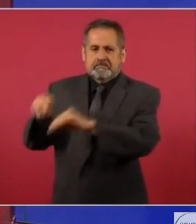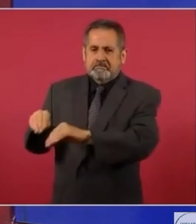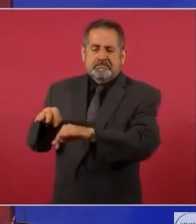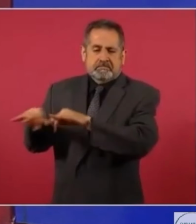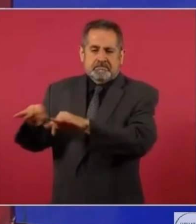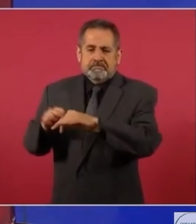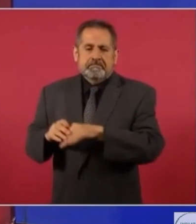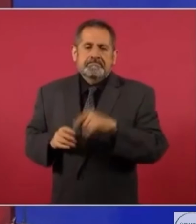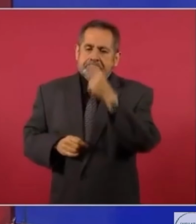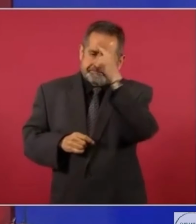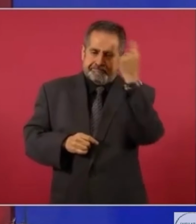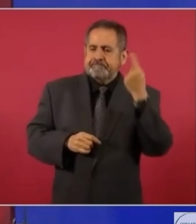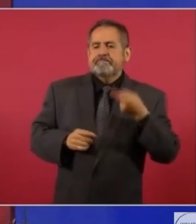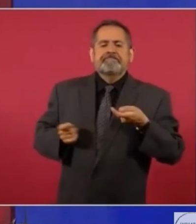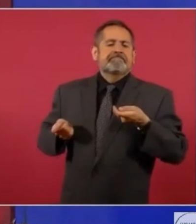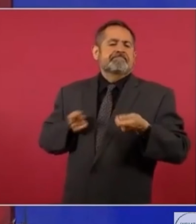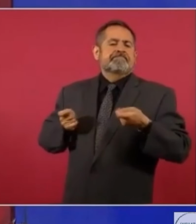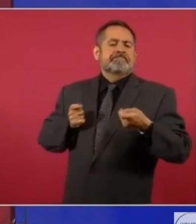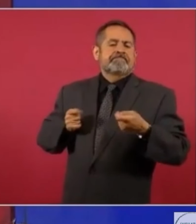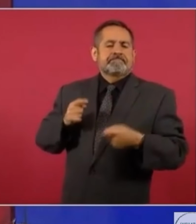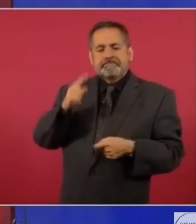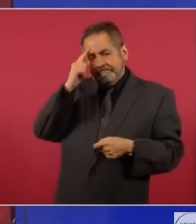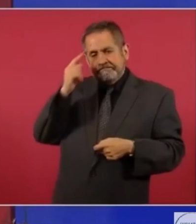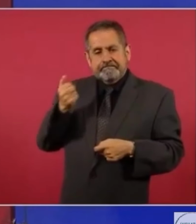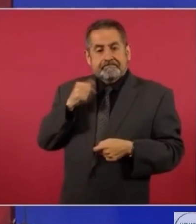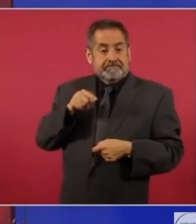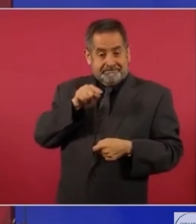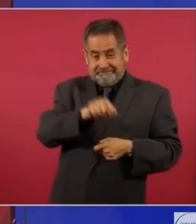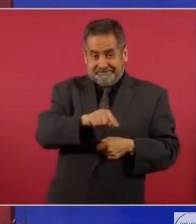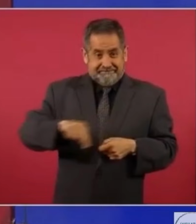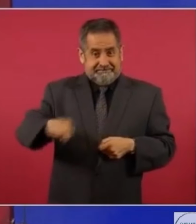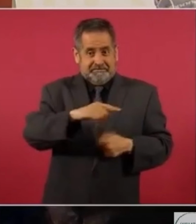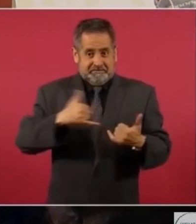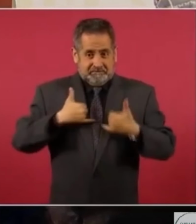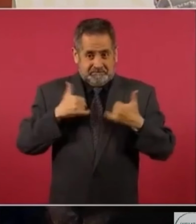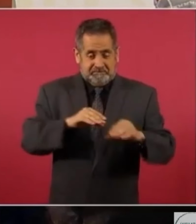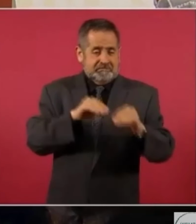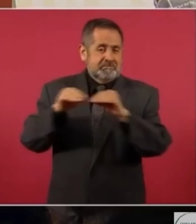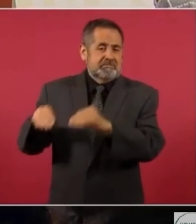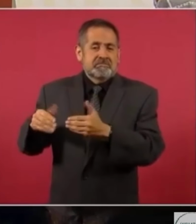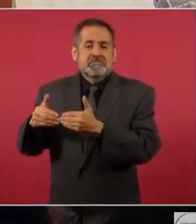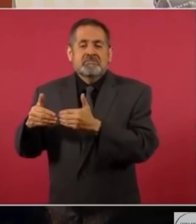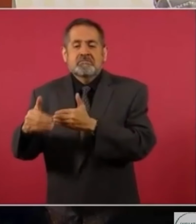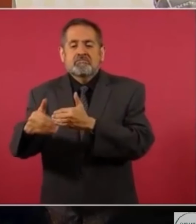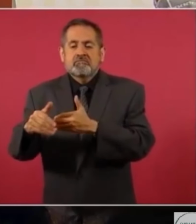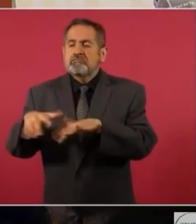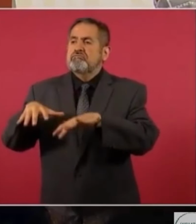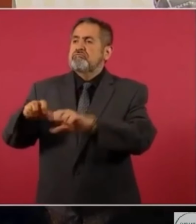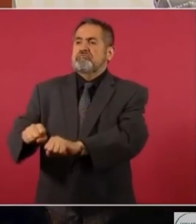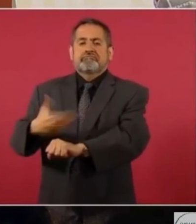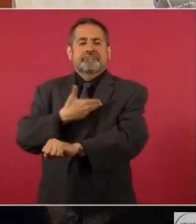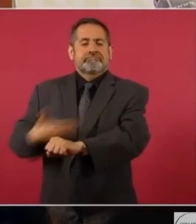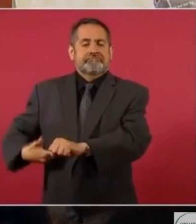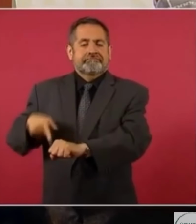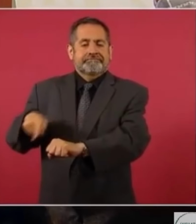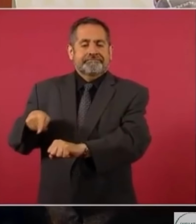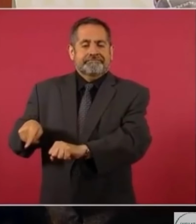y eventualmente se adueñarán de la misma presidencia